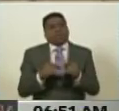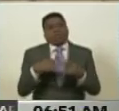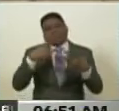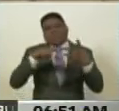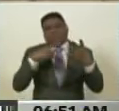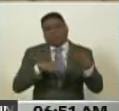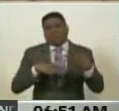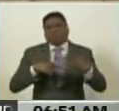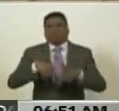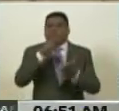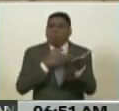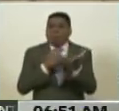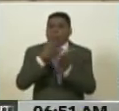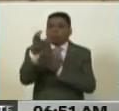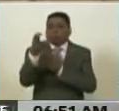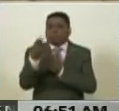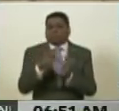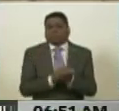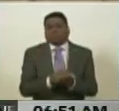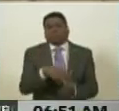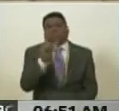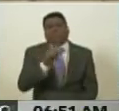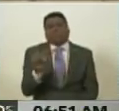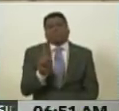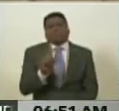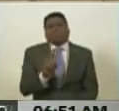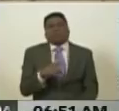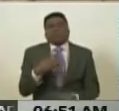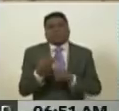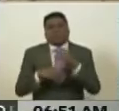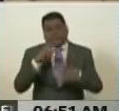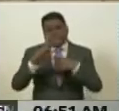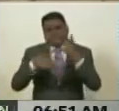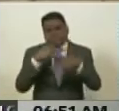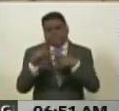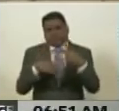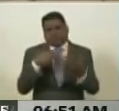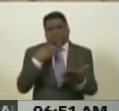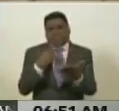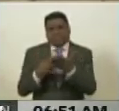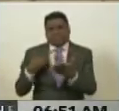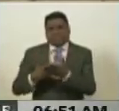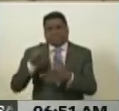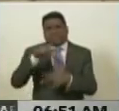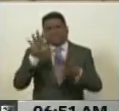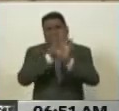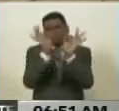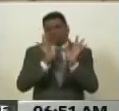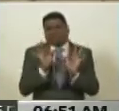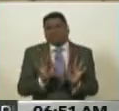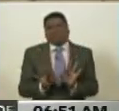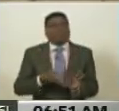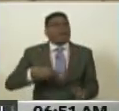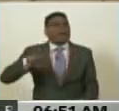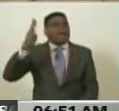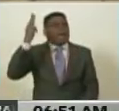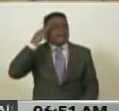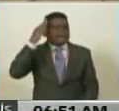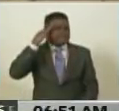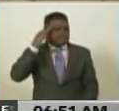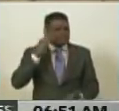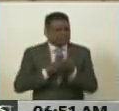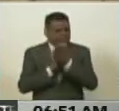prevalecer y que no se va a generar un proceso como el que plantean en este caso las mentes criminales de PD